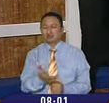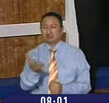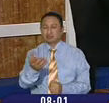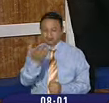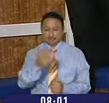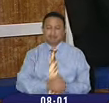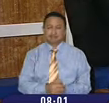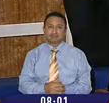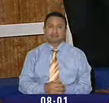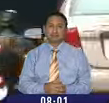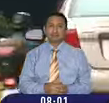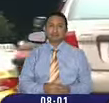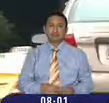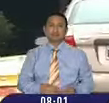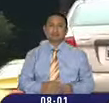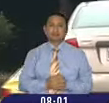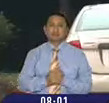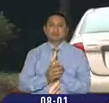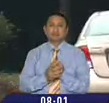veamos a ver.